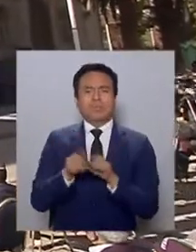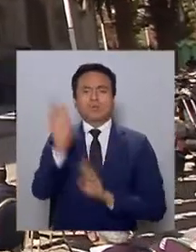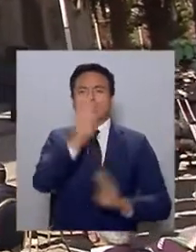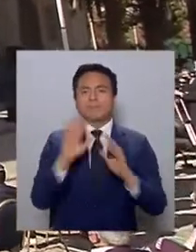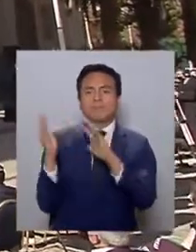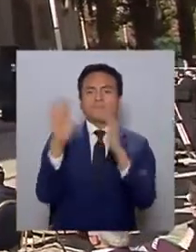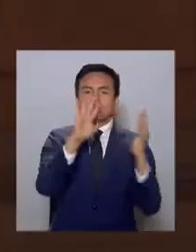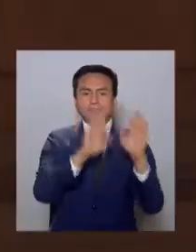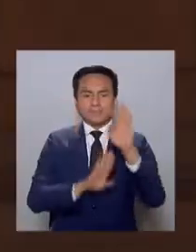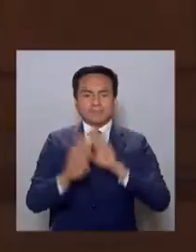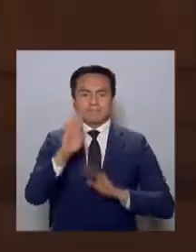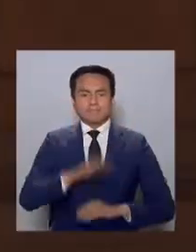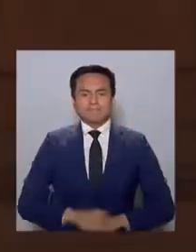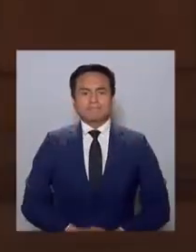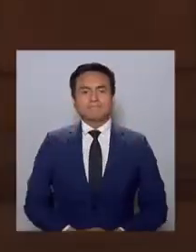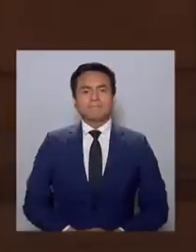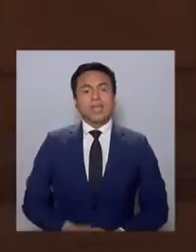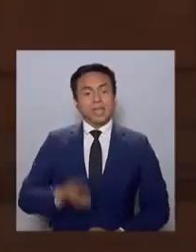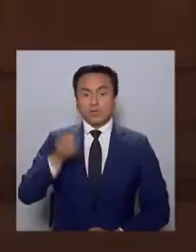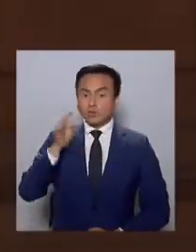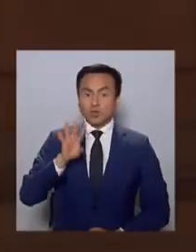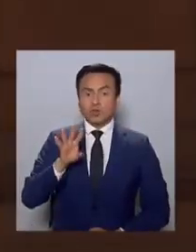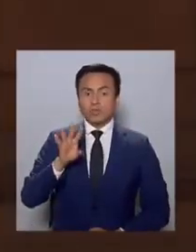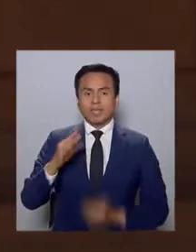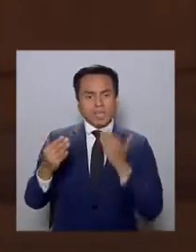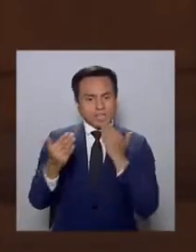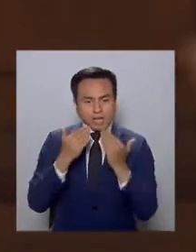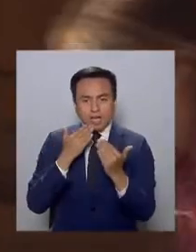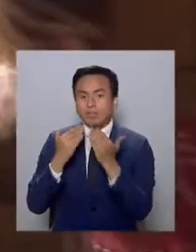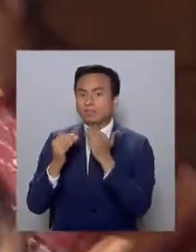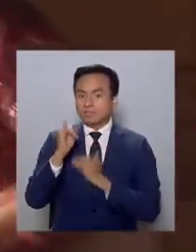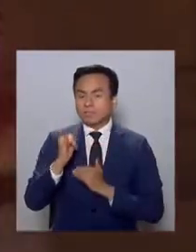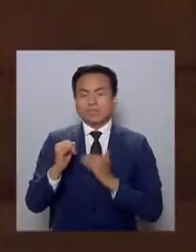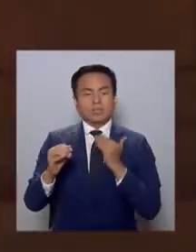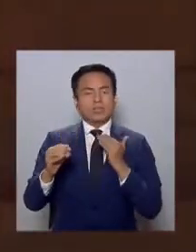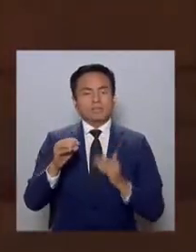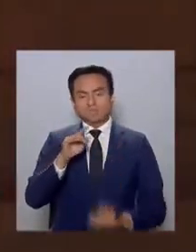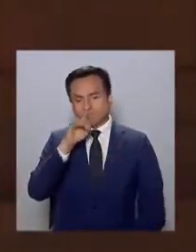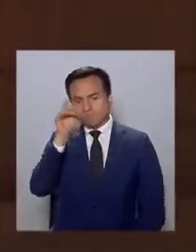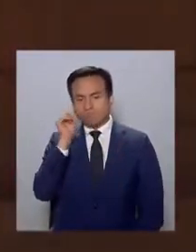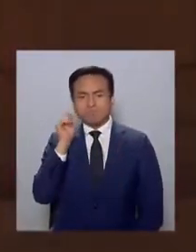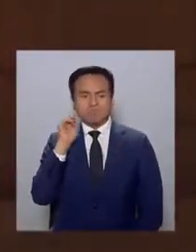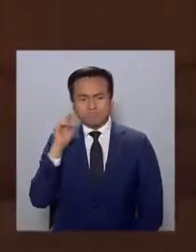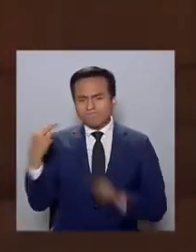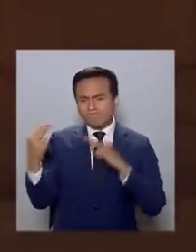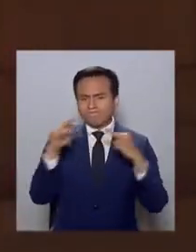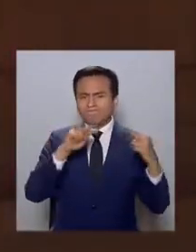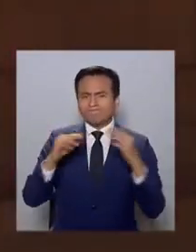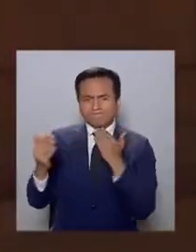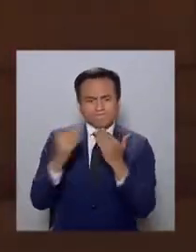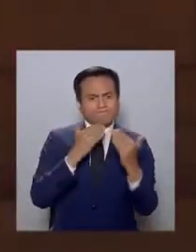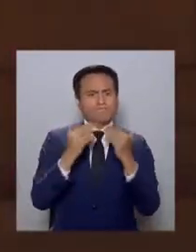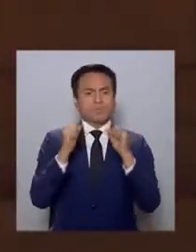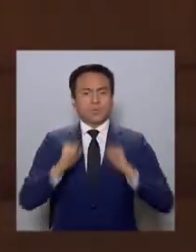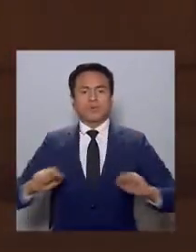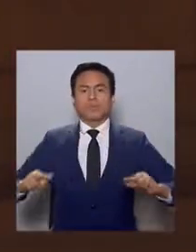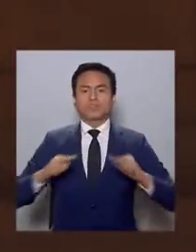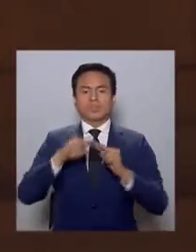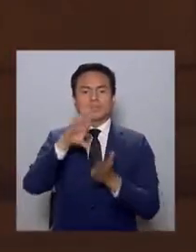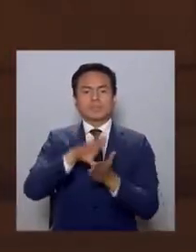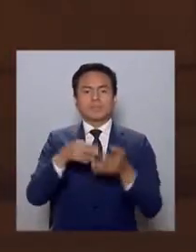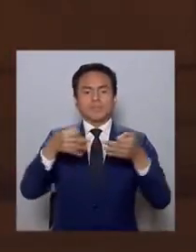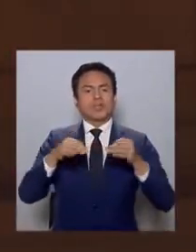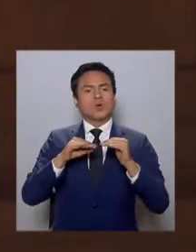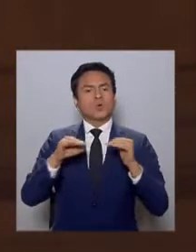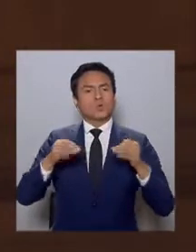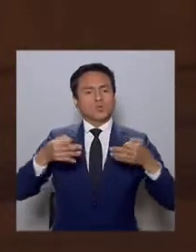medio ambiente. Es solo en el diálogo cotidiano y en la escucha de todos y todas que vamos a poder construir este país más